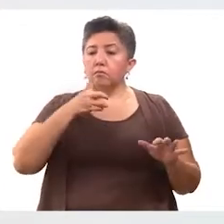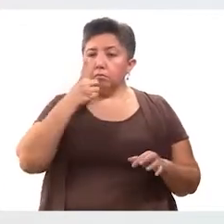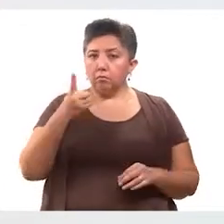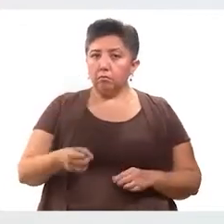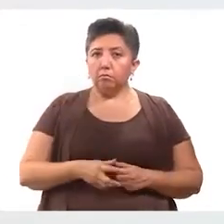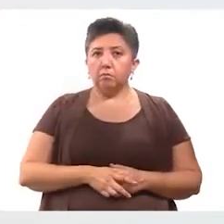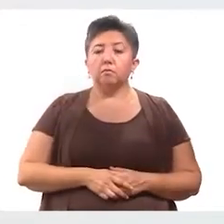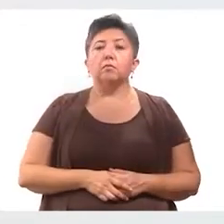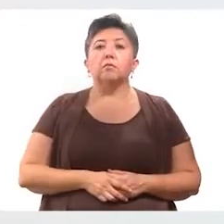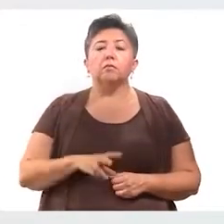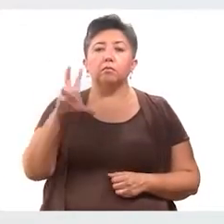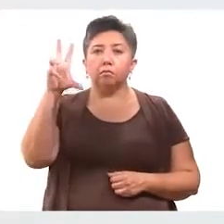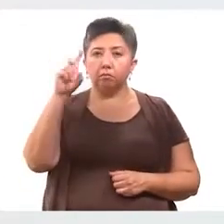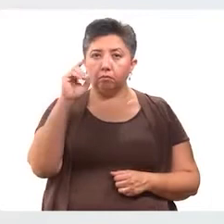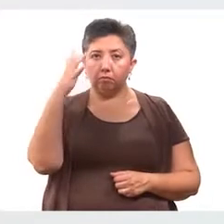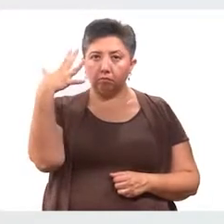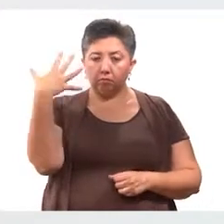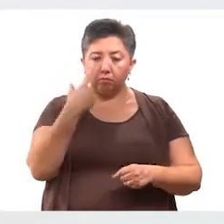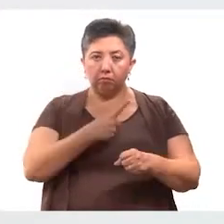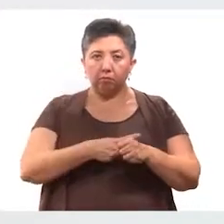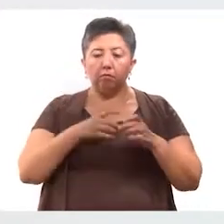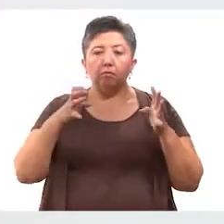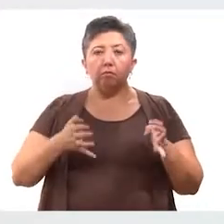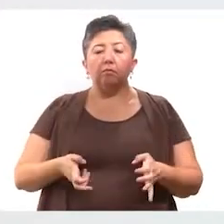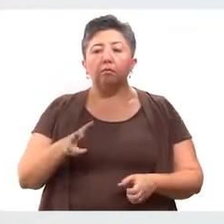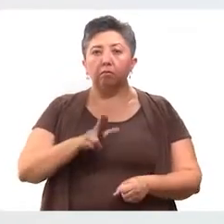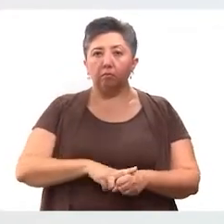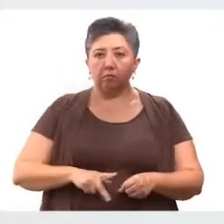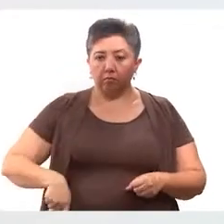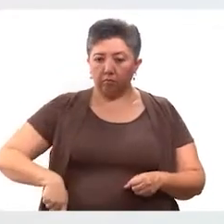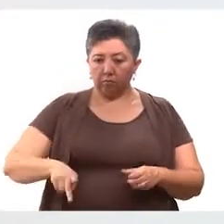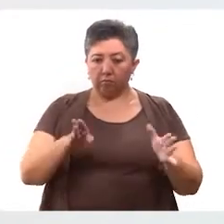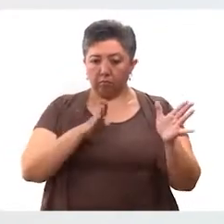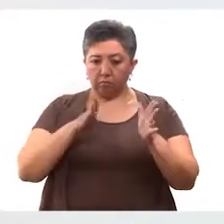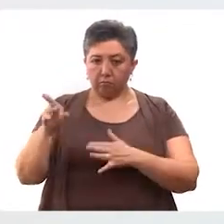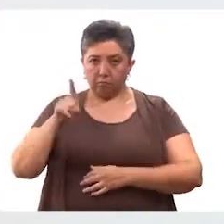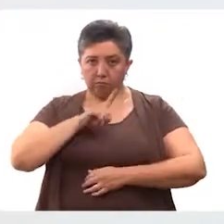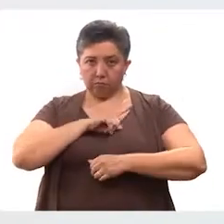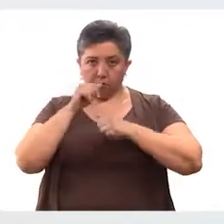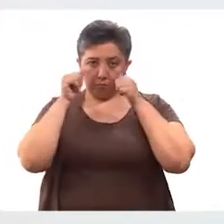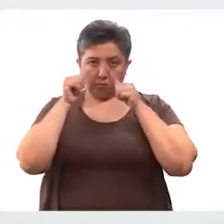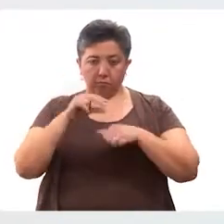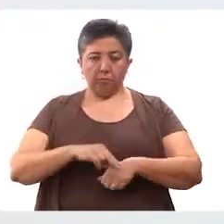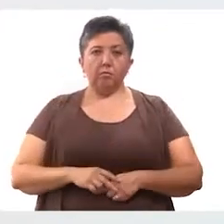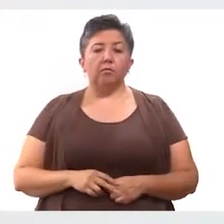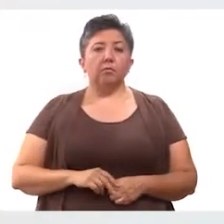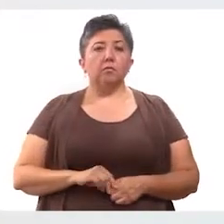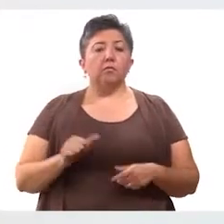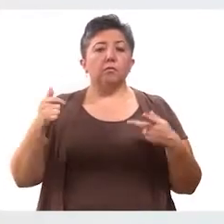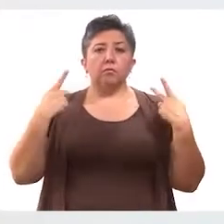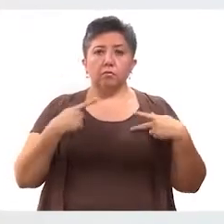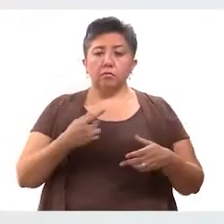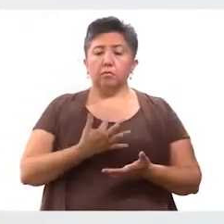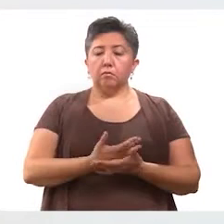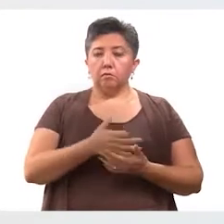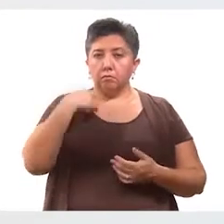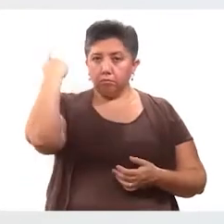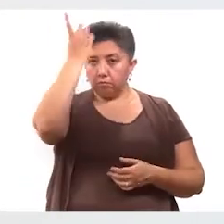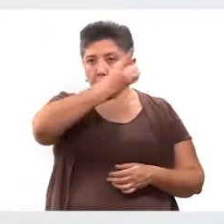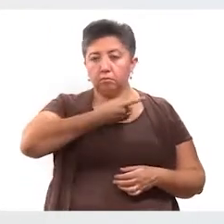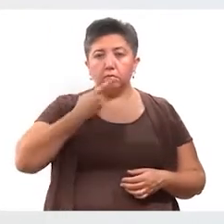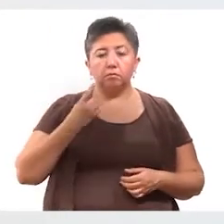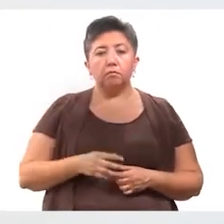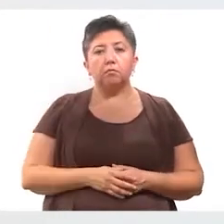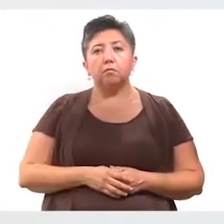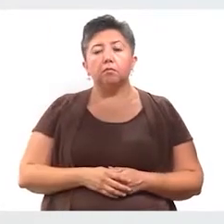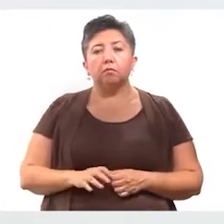ya se mencionó, 35 de los casos positivos están en hospitales públicos y en aislamiento total. Hay otros pacientes a la espera